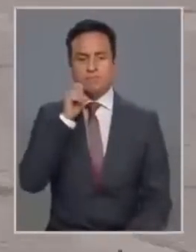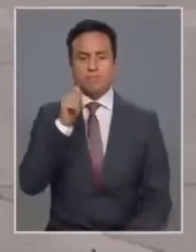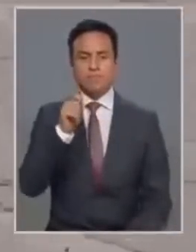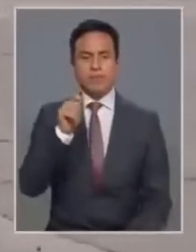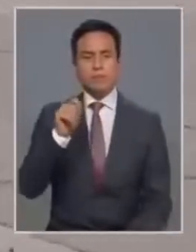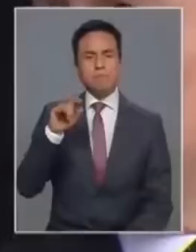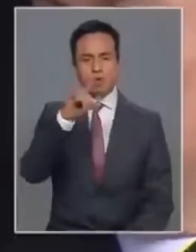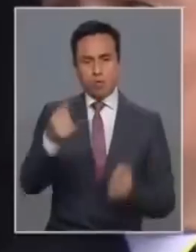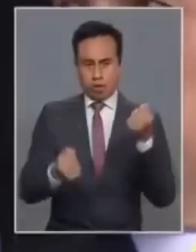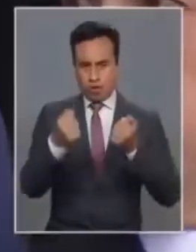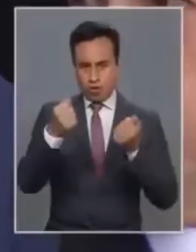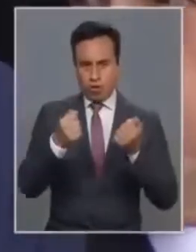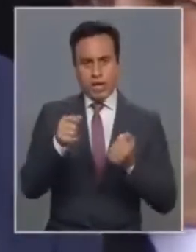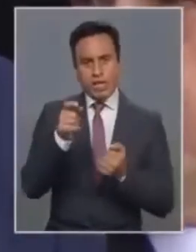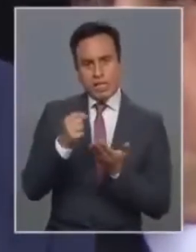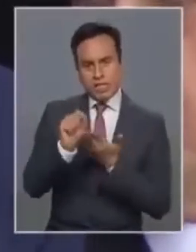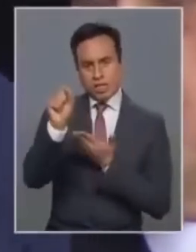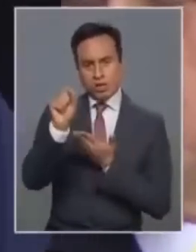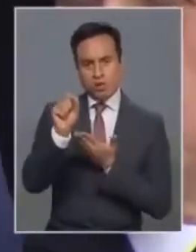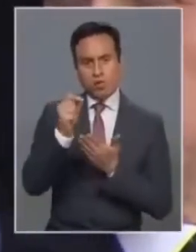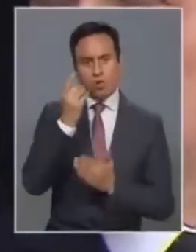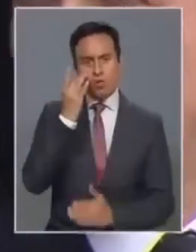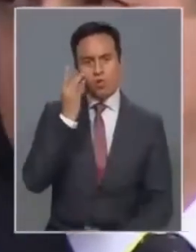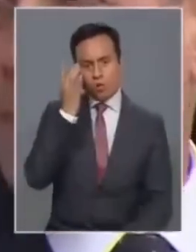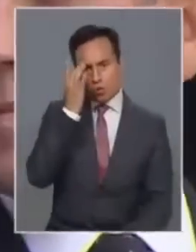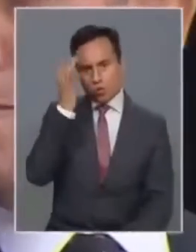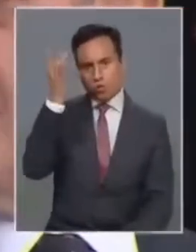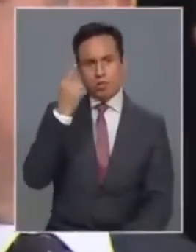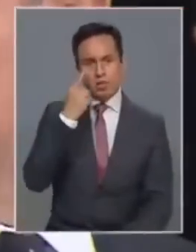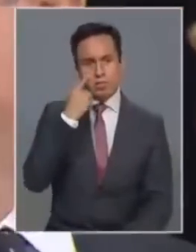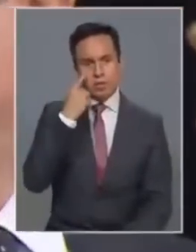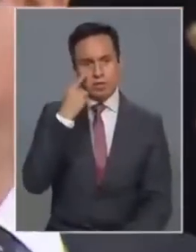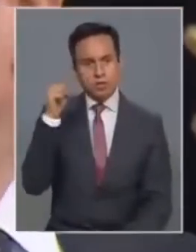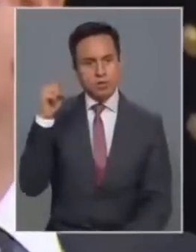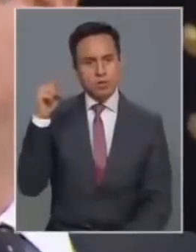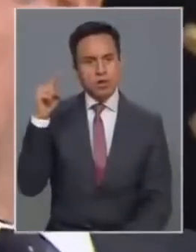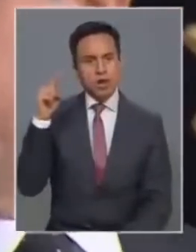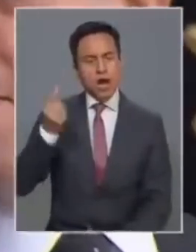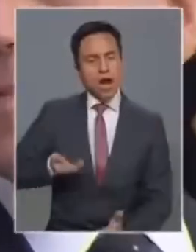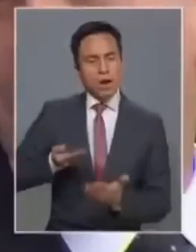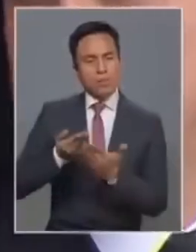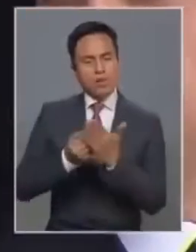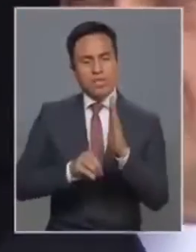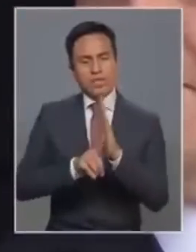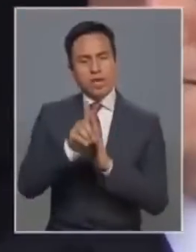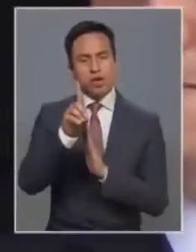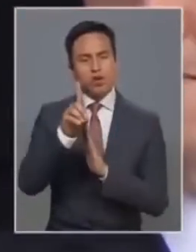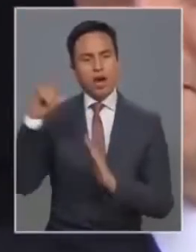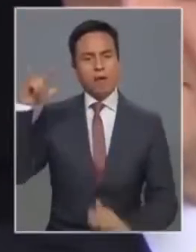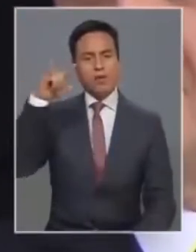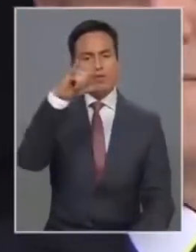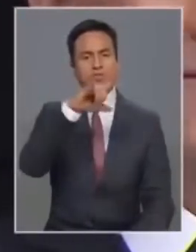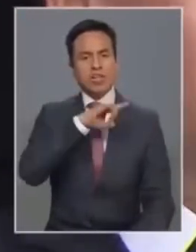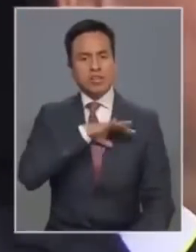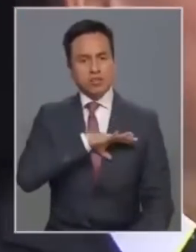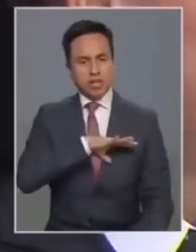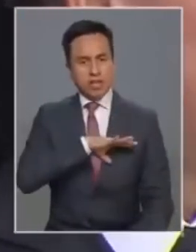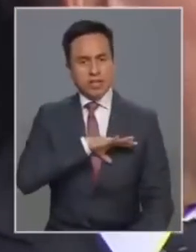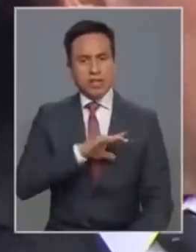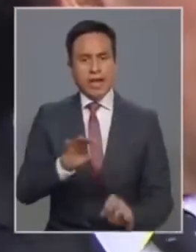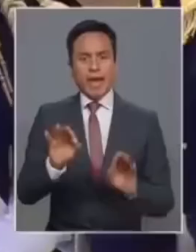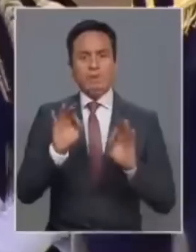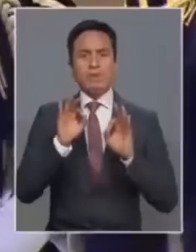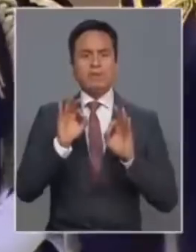instructor, quien se distinguió por su gran conocimiento en el arte del vuelo, aporte al desarrollo de la aviación nacional y en